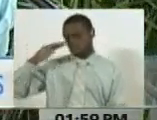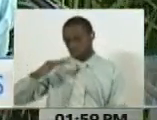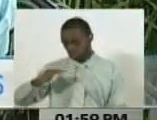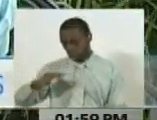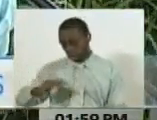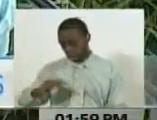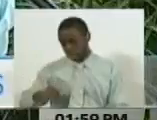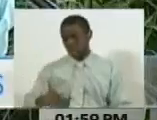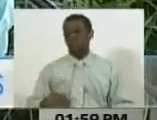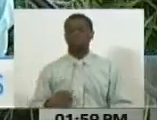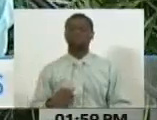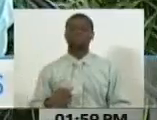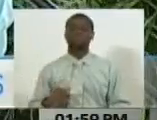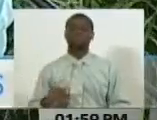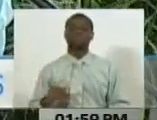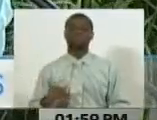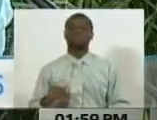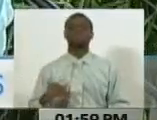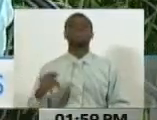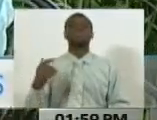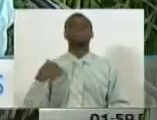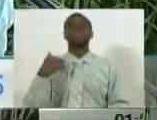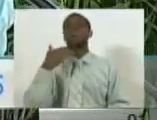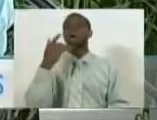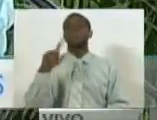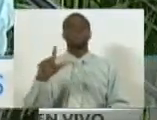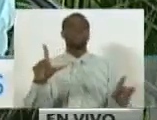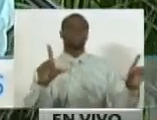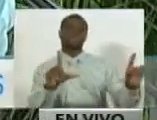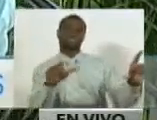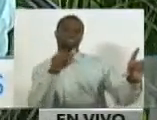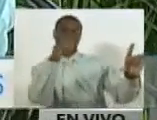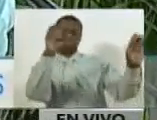los únicos riesgos era un aparato que llaman televisión.